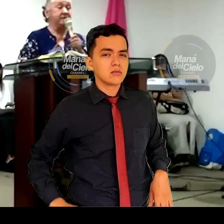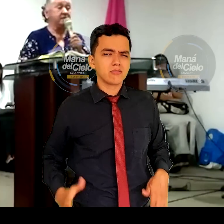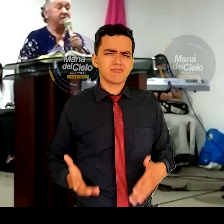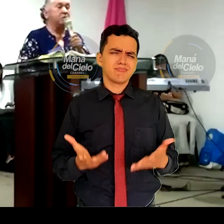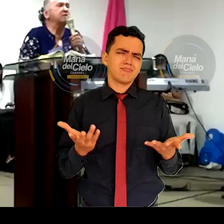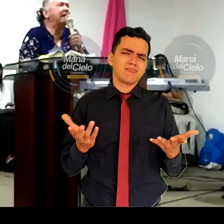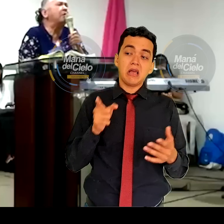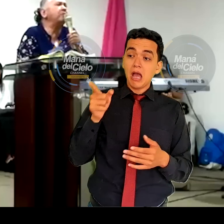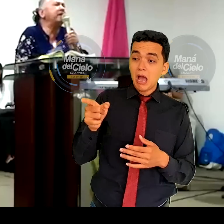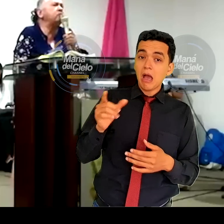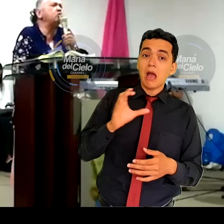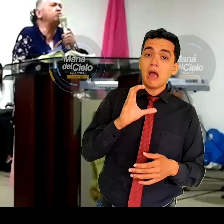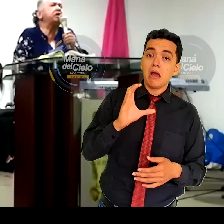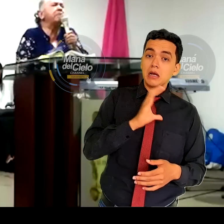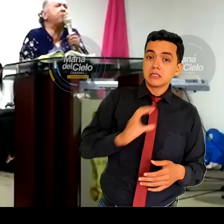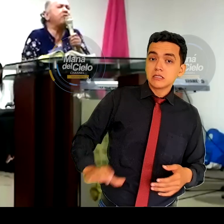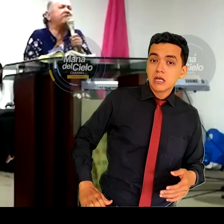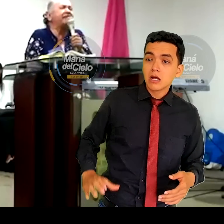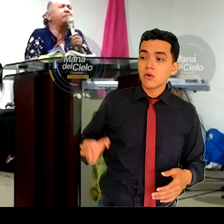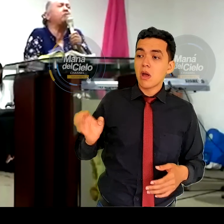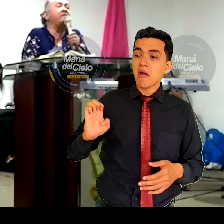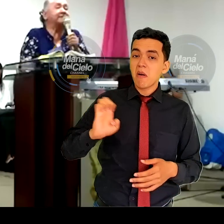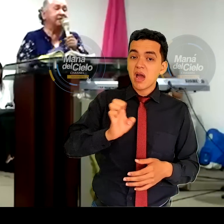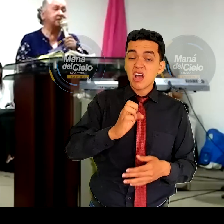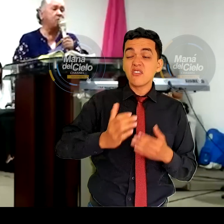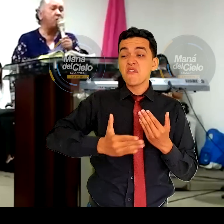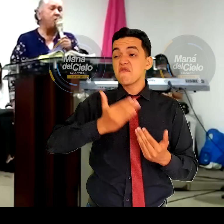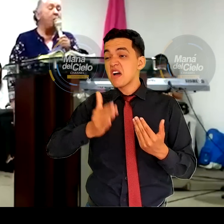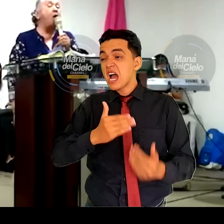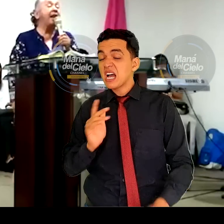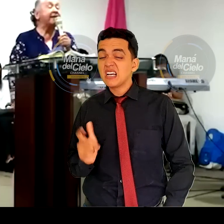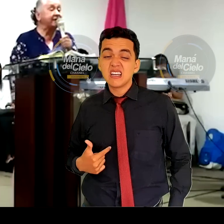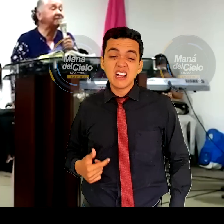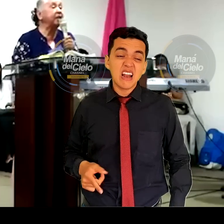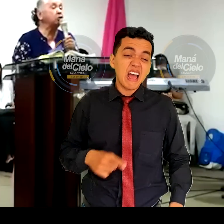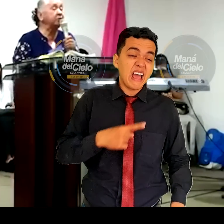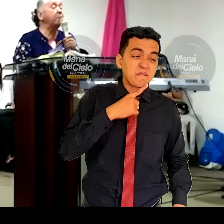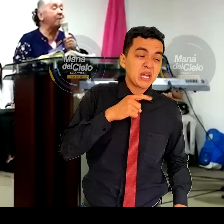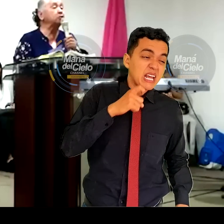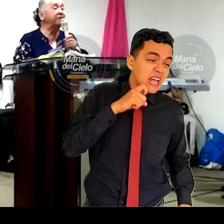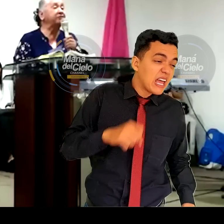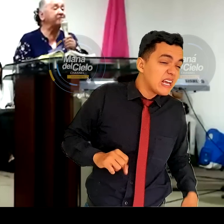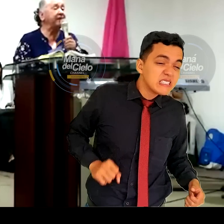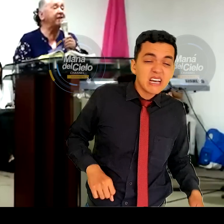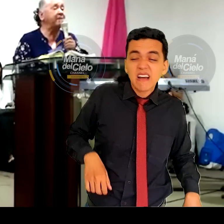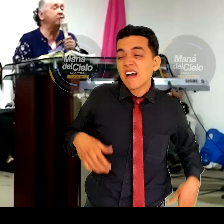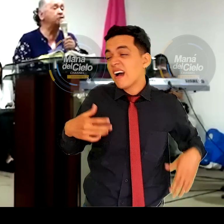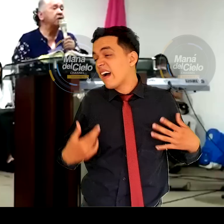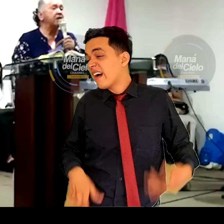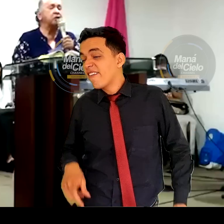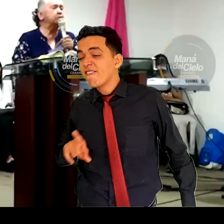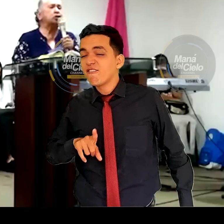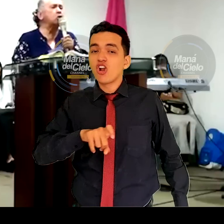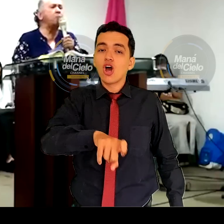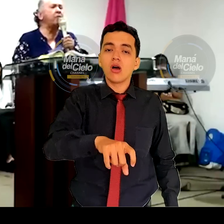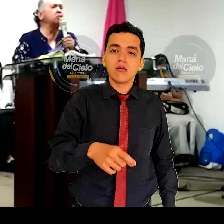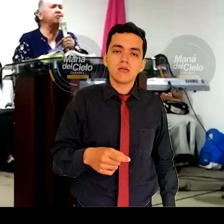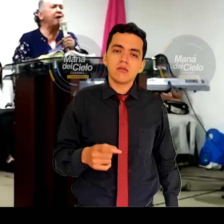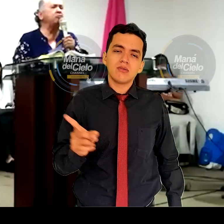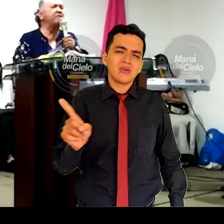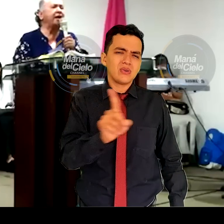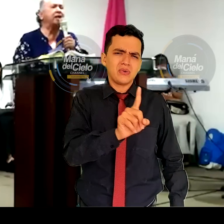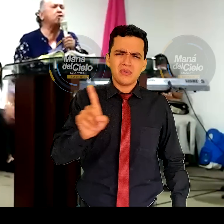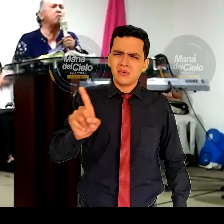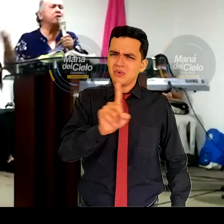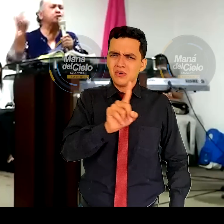fácil, como estamos viviendo en un tiempo de tanto facilismo, ojalá que en esta noche podamos entender, hermanos, que nosotros no podemos